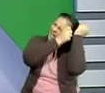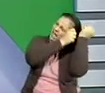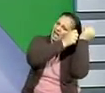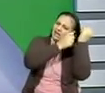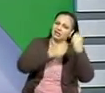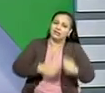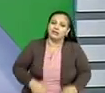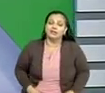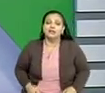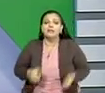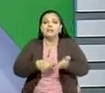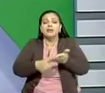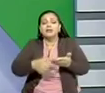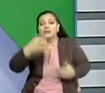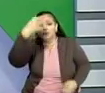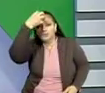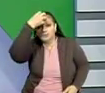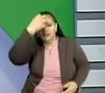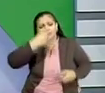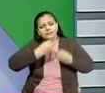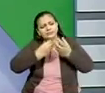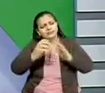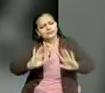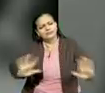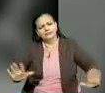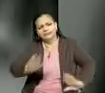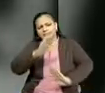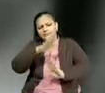los padres de familia. Conozcamos más en la siguiente nota.